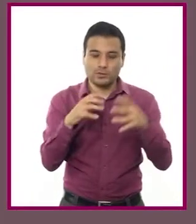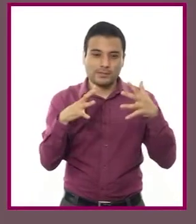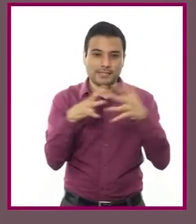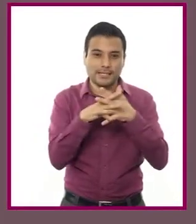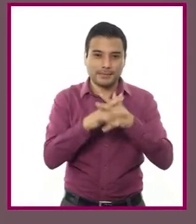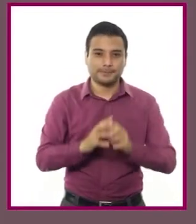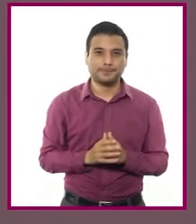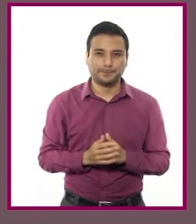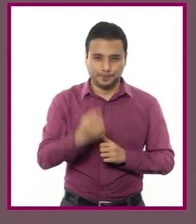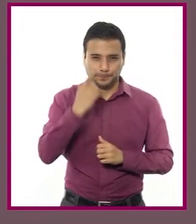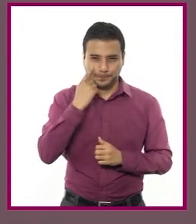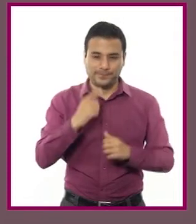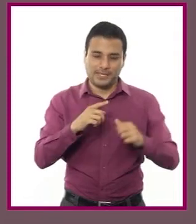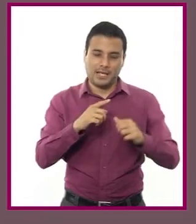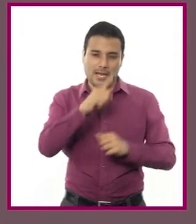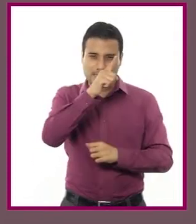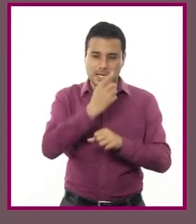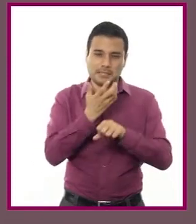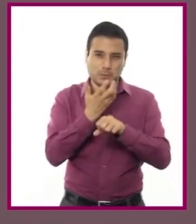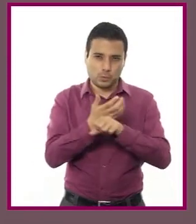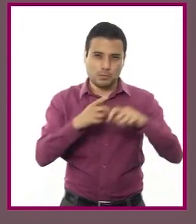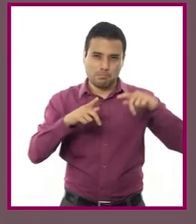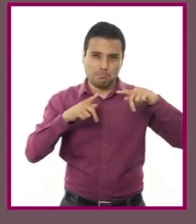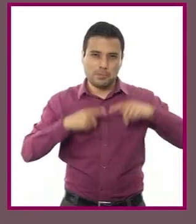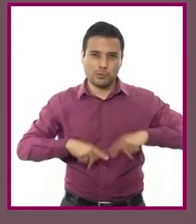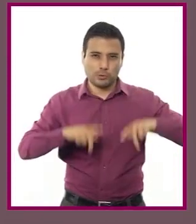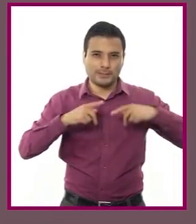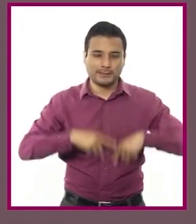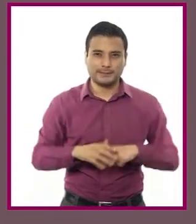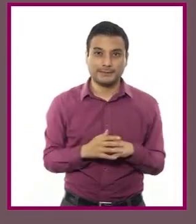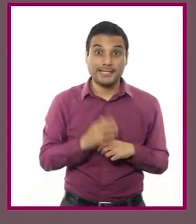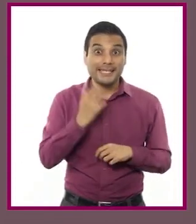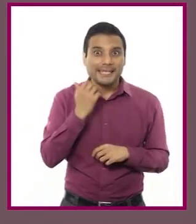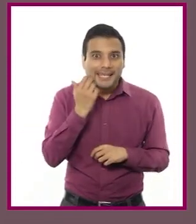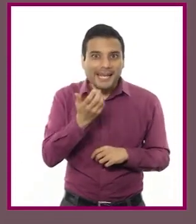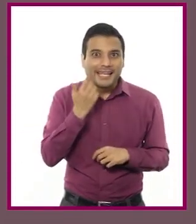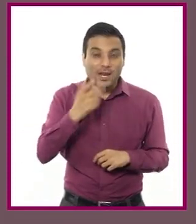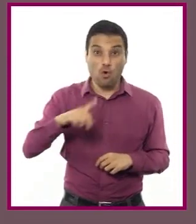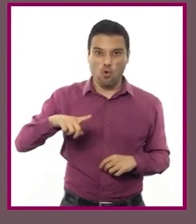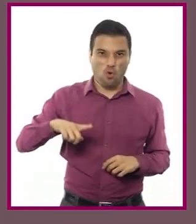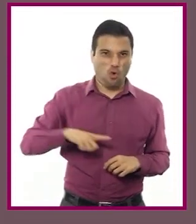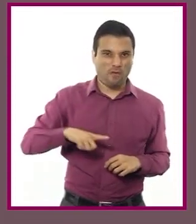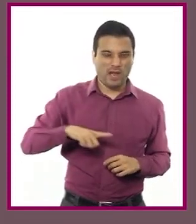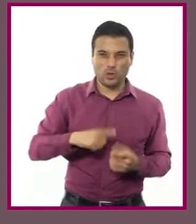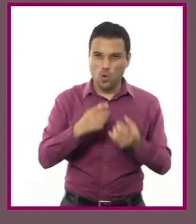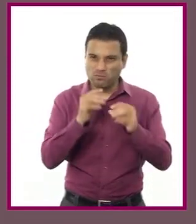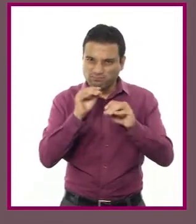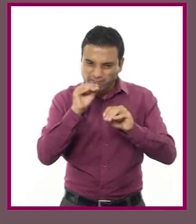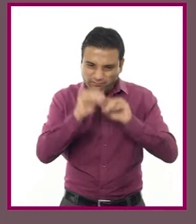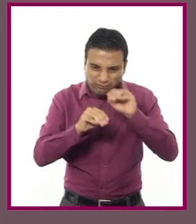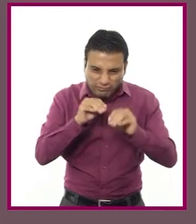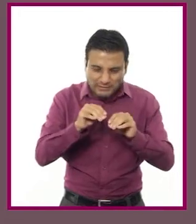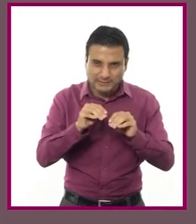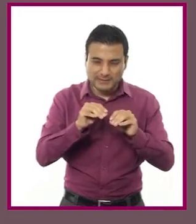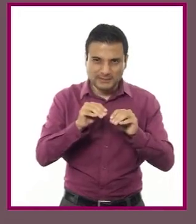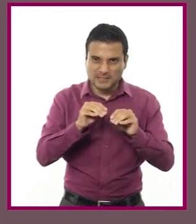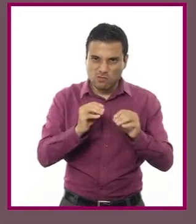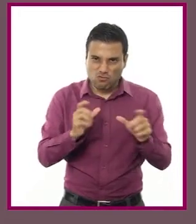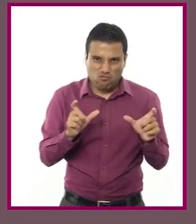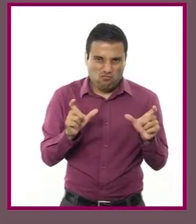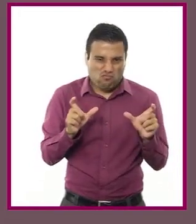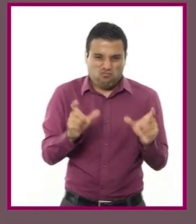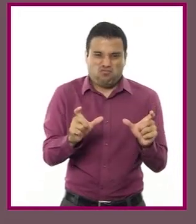parte de la sociedad civil norteamericana se vio emocionada con la idea de que su gobierno desarrollara un sistema de seguridad